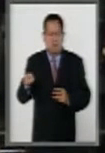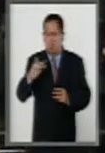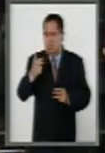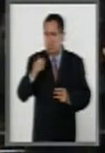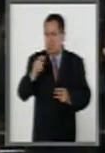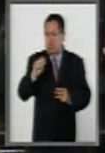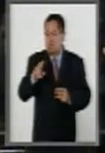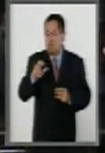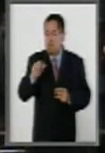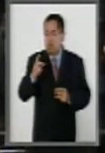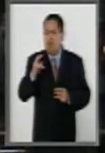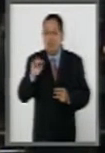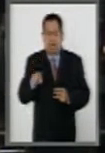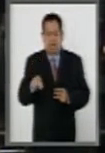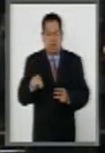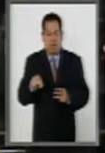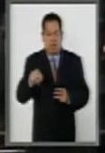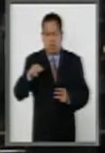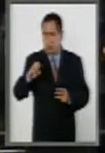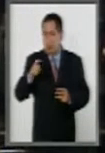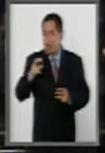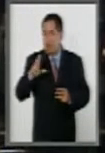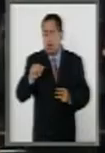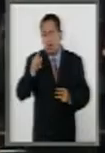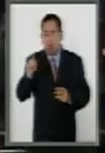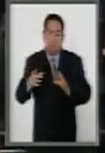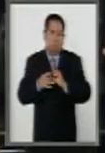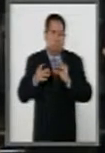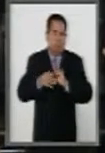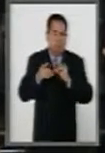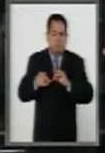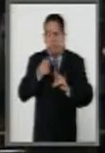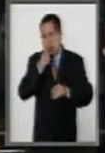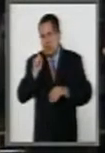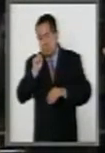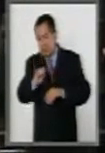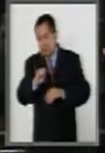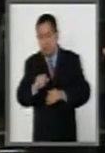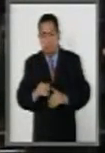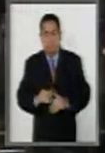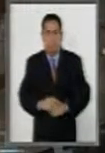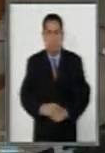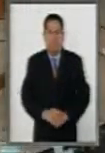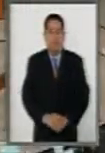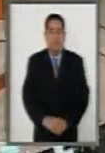Héctor Adrián Menchaca Medrano, para hablar a favor del dictamen.